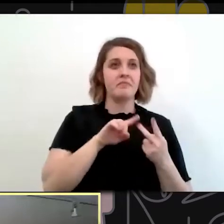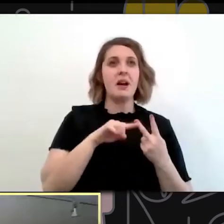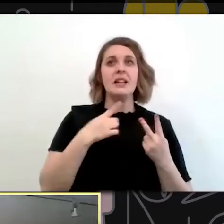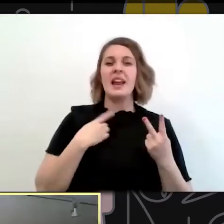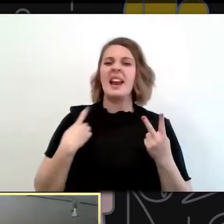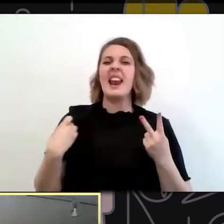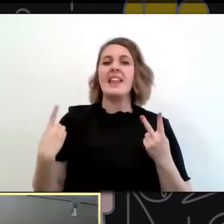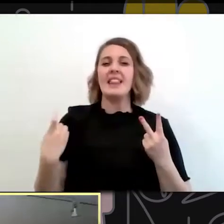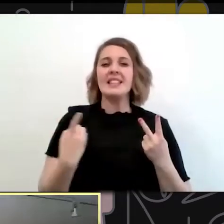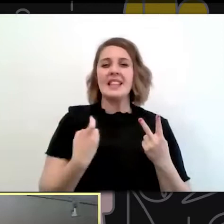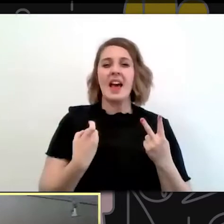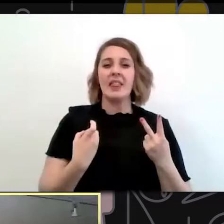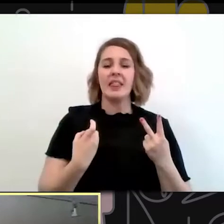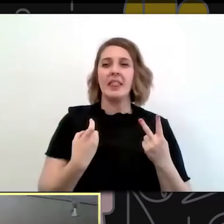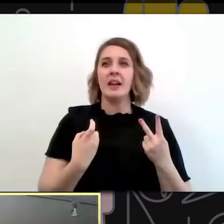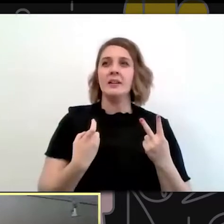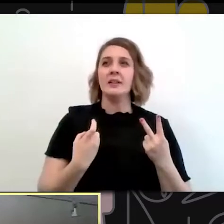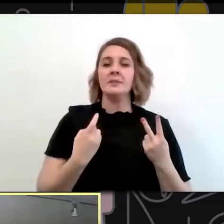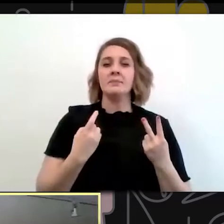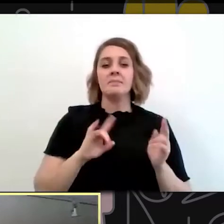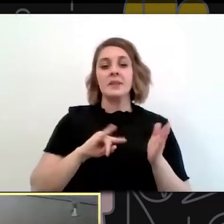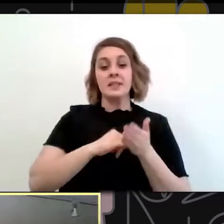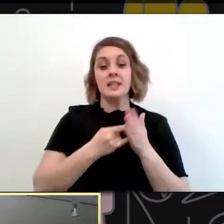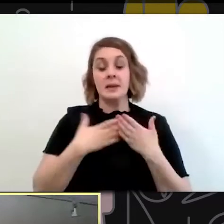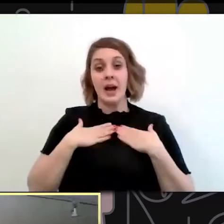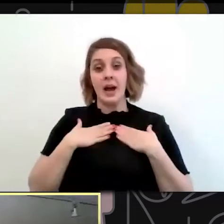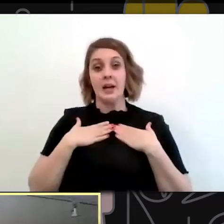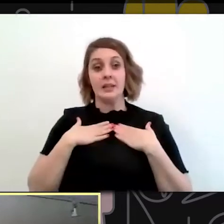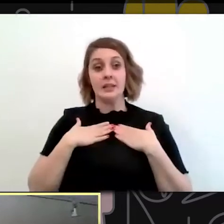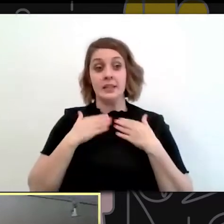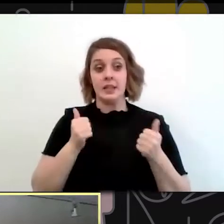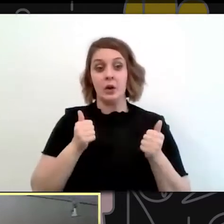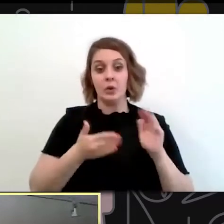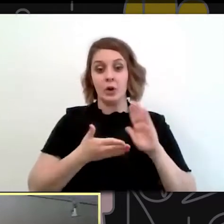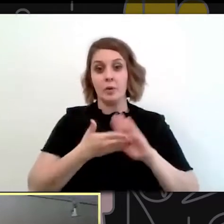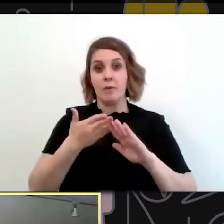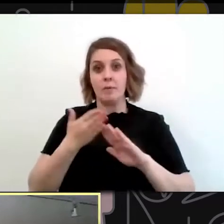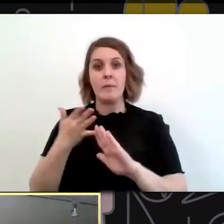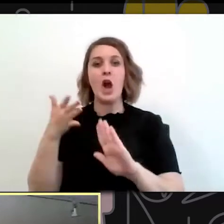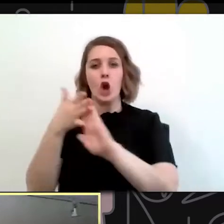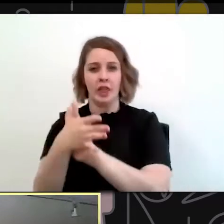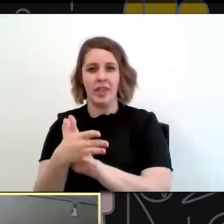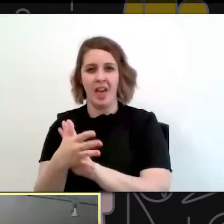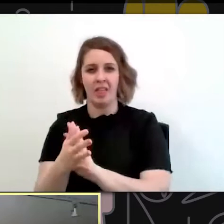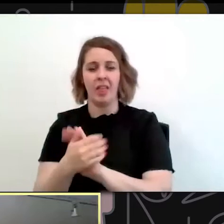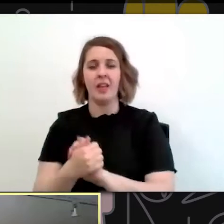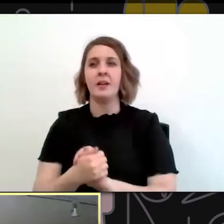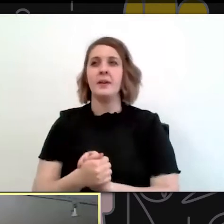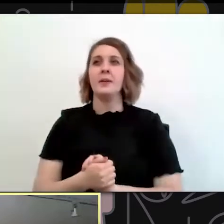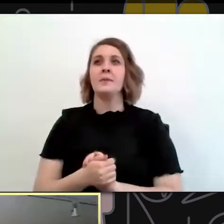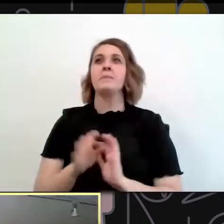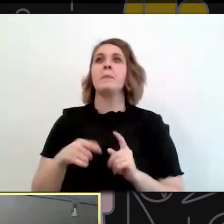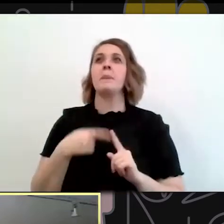de orientar el sistema de salud hacia la atención de la cronicidad y la